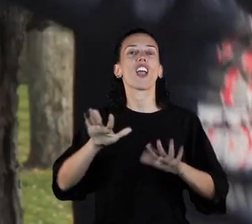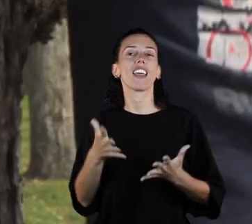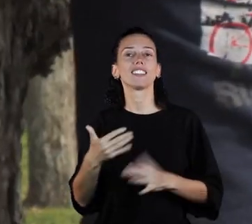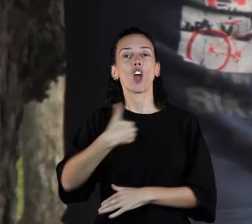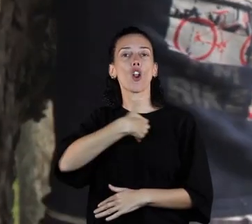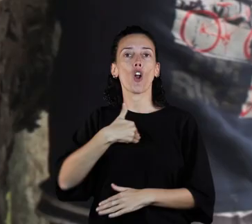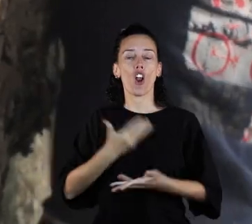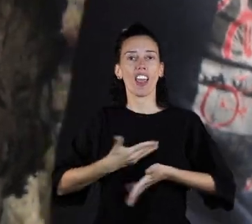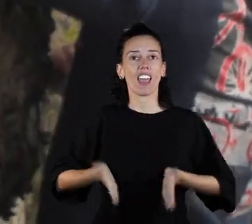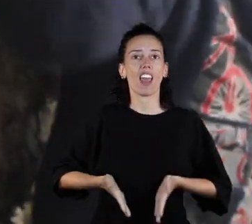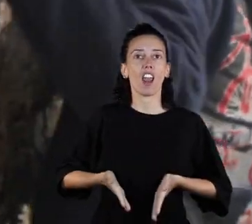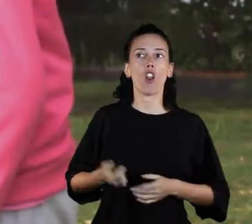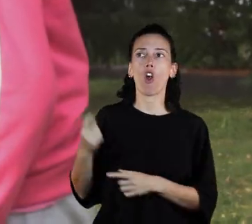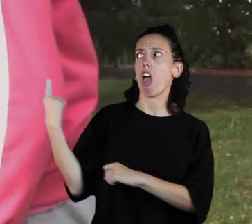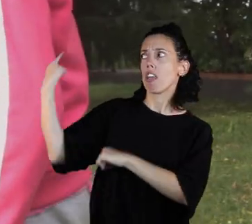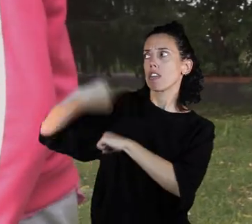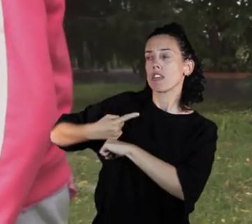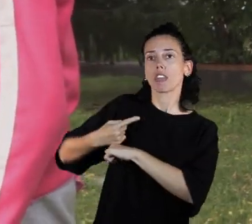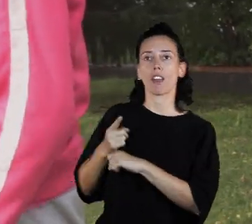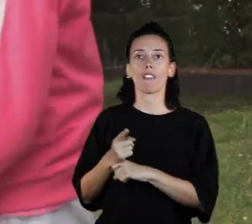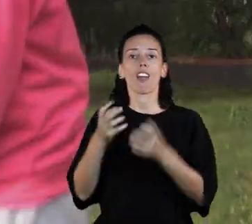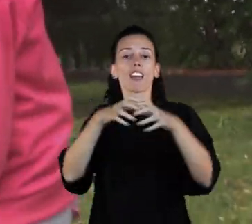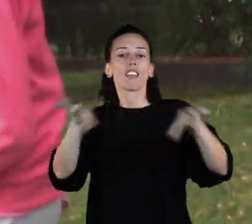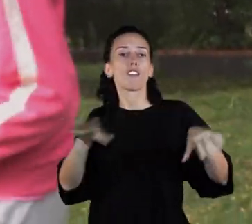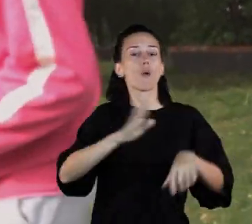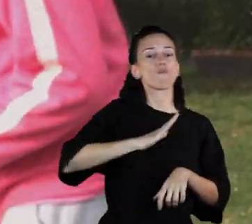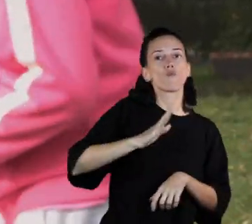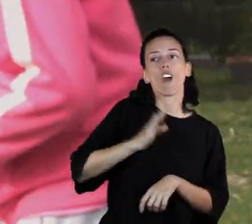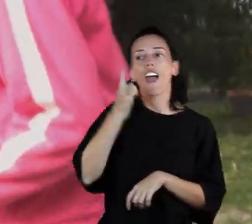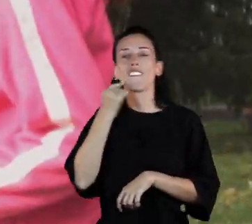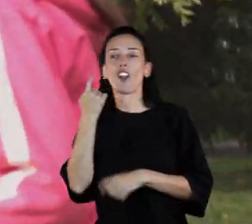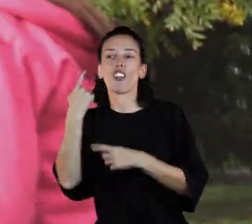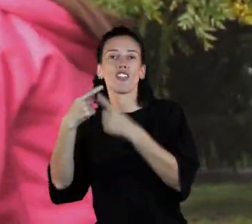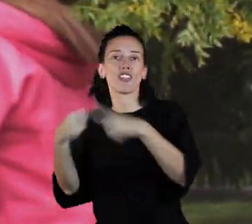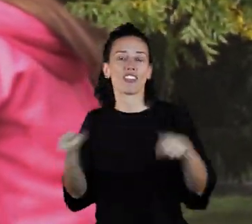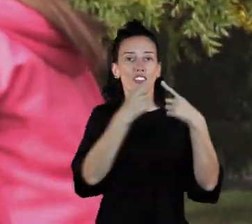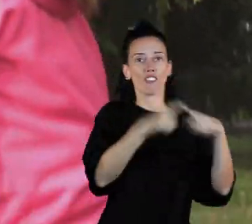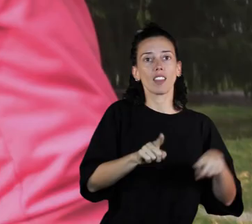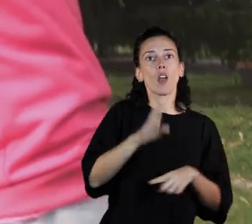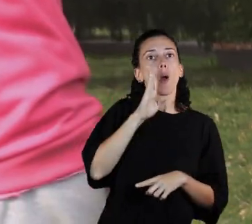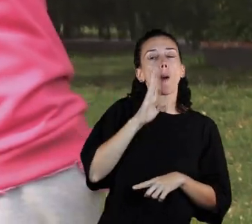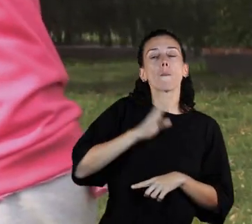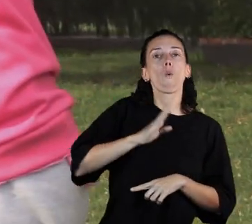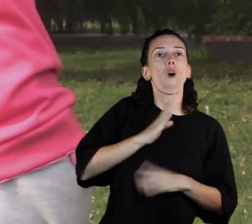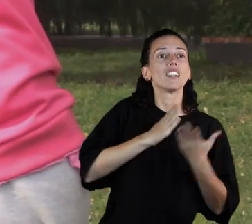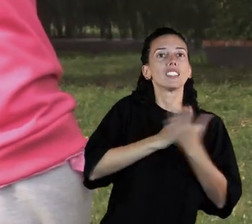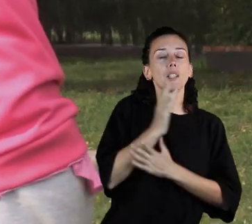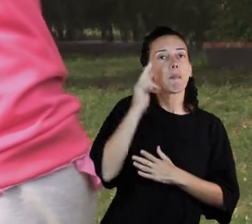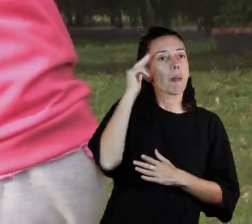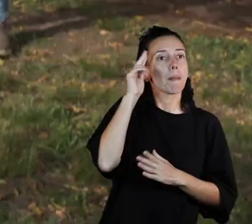de género, cómo se hace la división sexual del trabajo. Las mujeres estamos pensando siempre